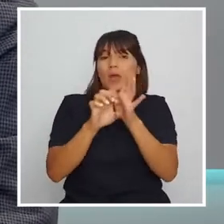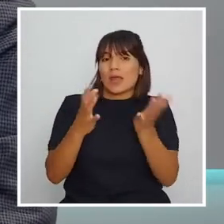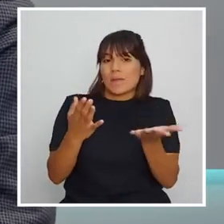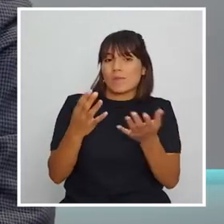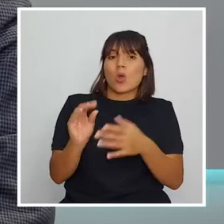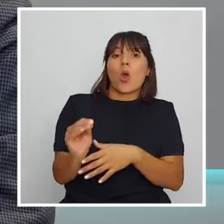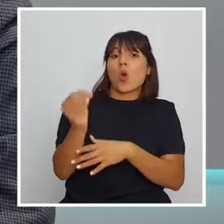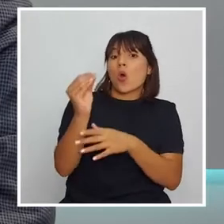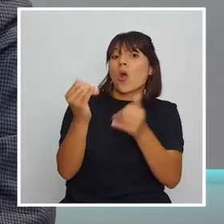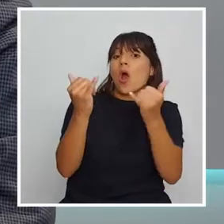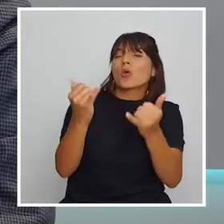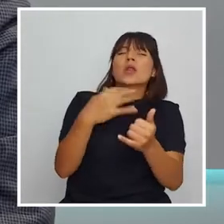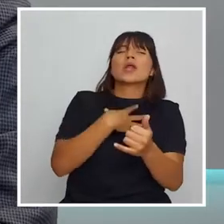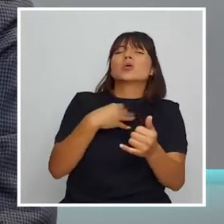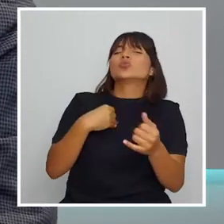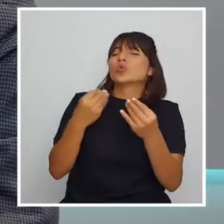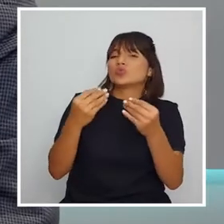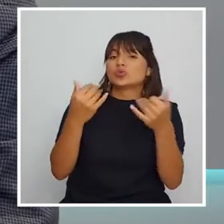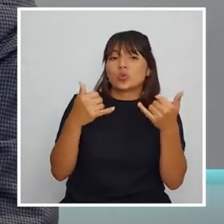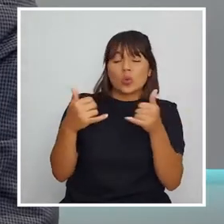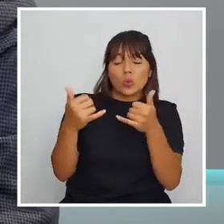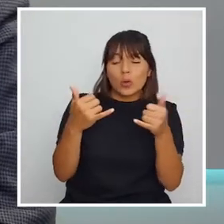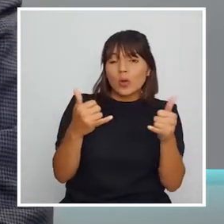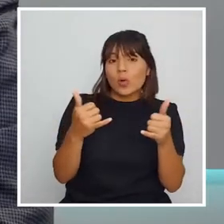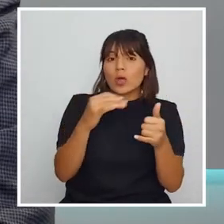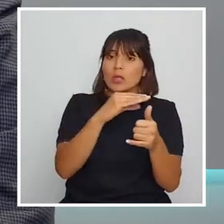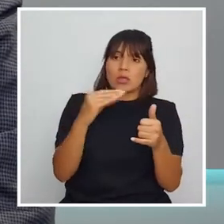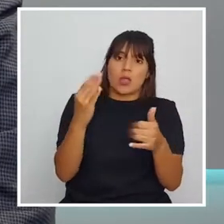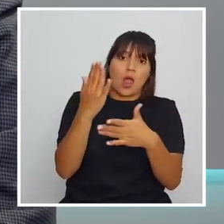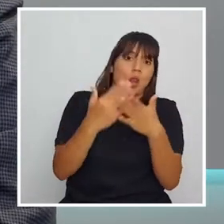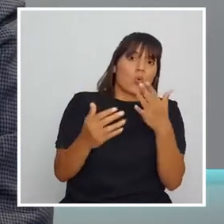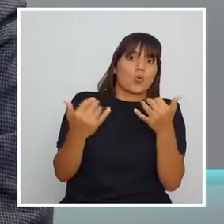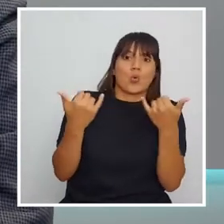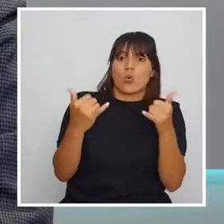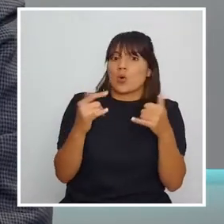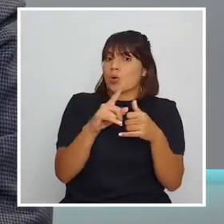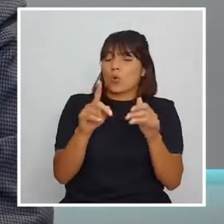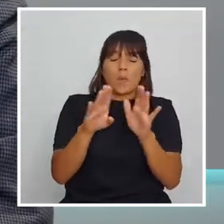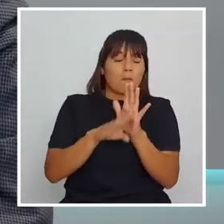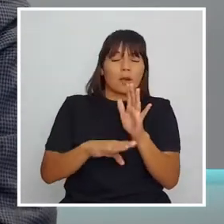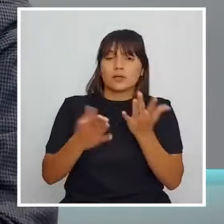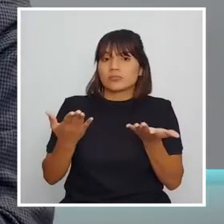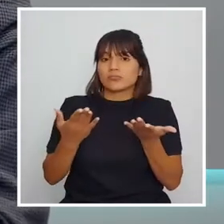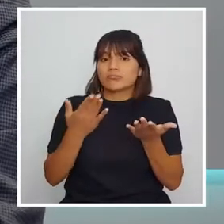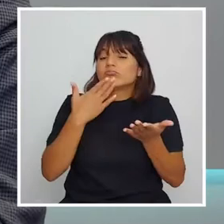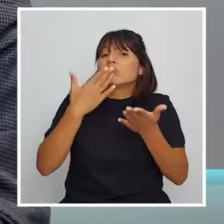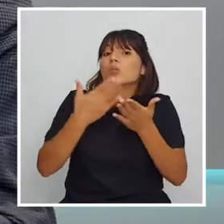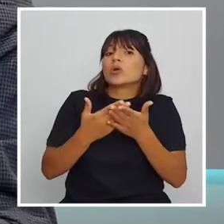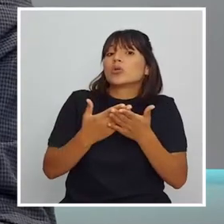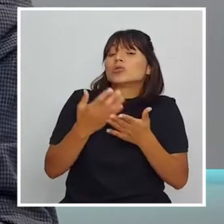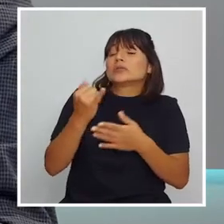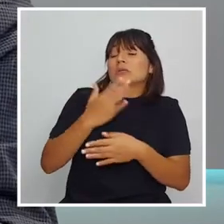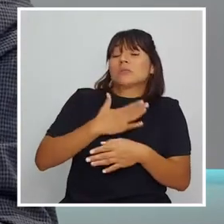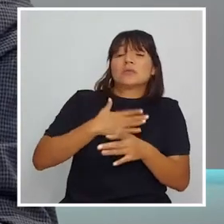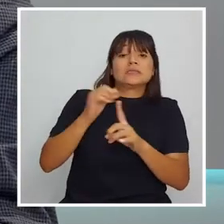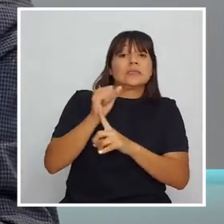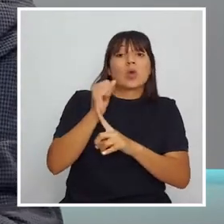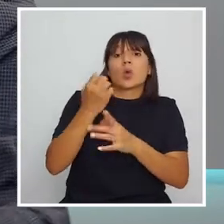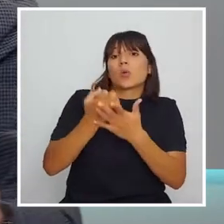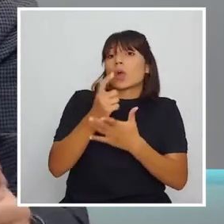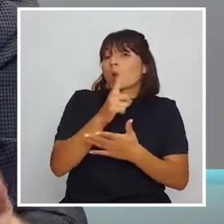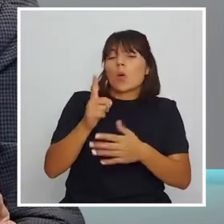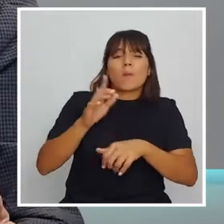muchachos de hoy en día les encantan los juegos, y hay juegos que no son baratos. Bueno, pero si mi situación económica no me lo